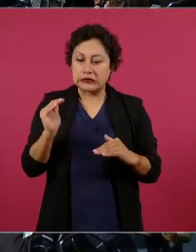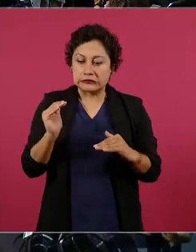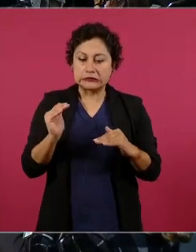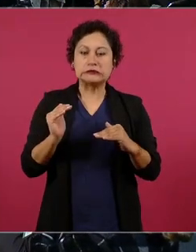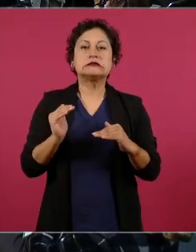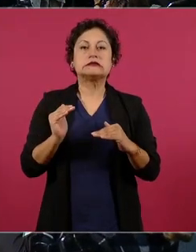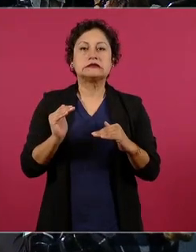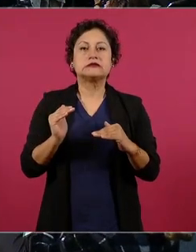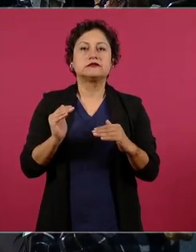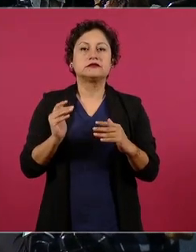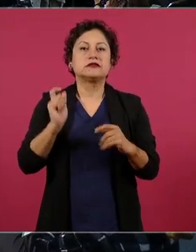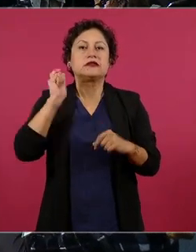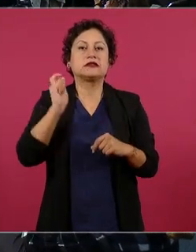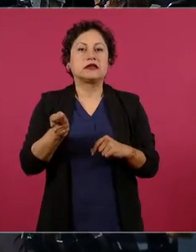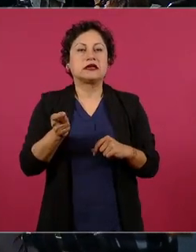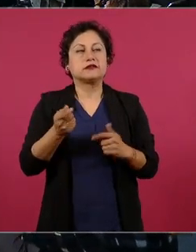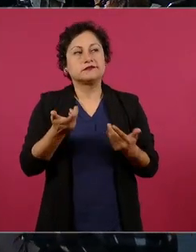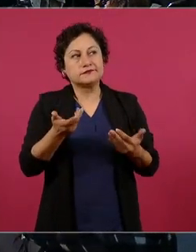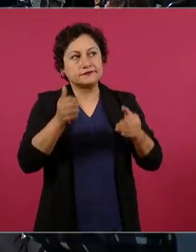que no aceptar